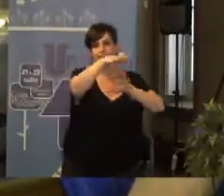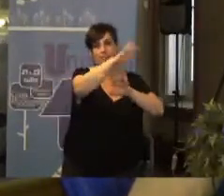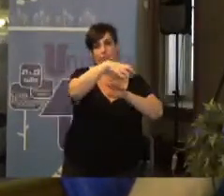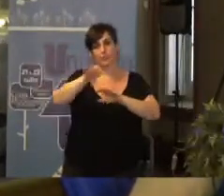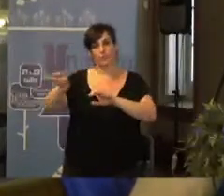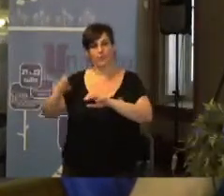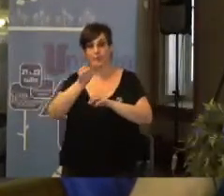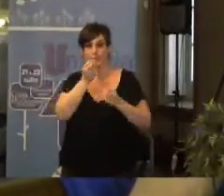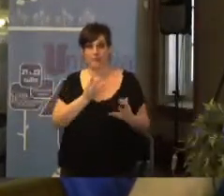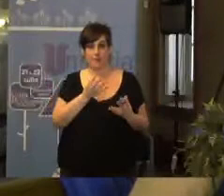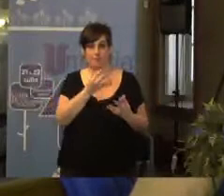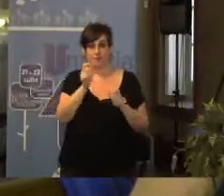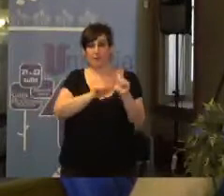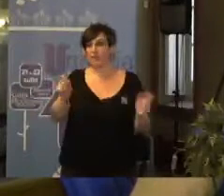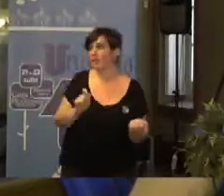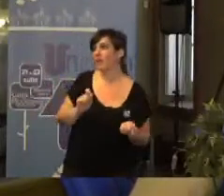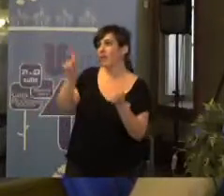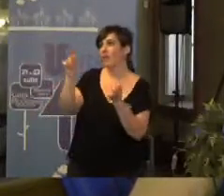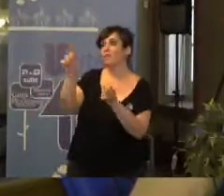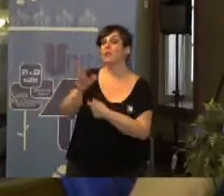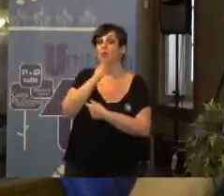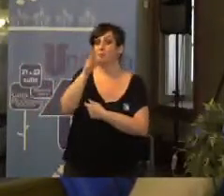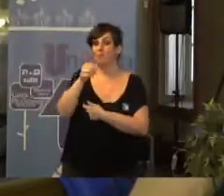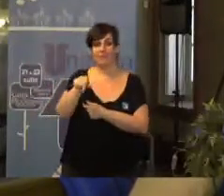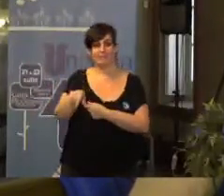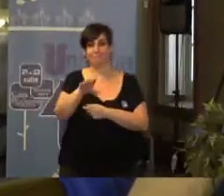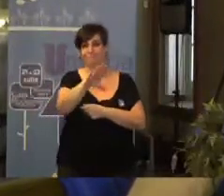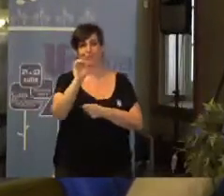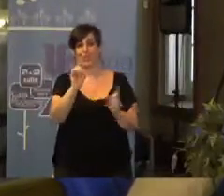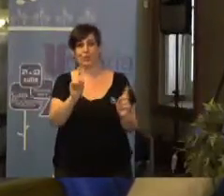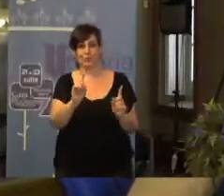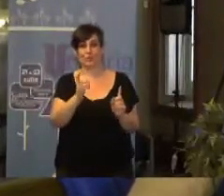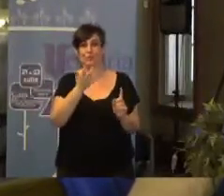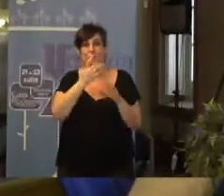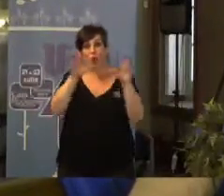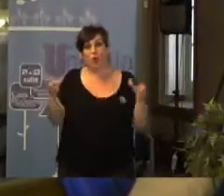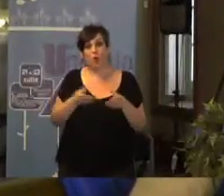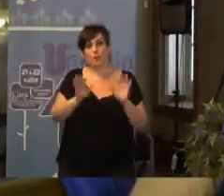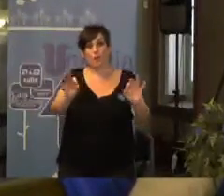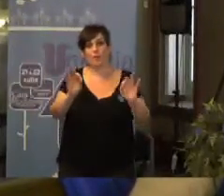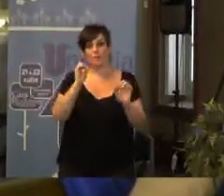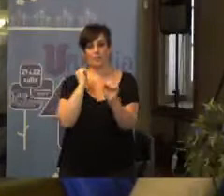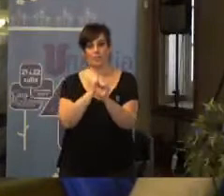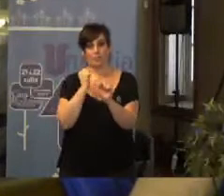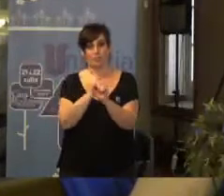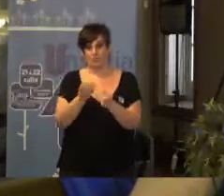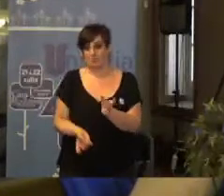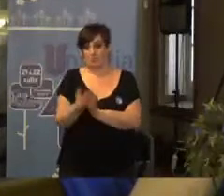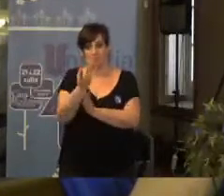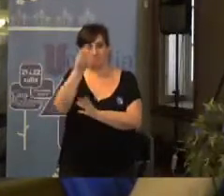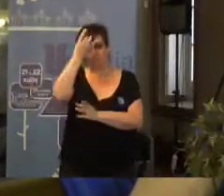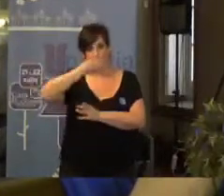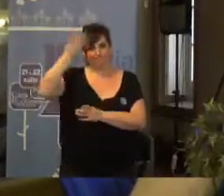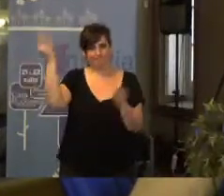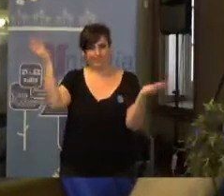xente de por que emigra, non entenderon a necesidade de crear un grupo específico de emprego, cando a precariedade laboral neste país é esencial